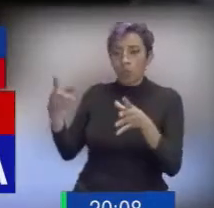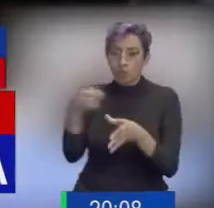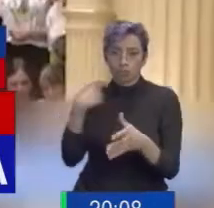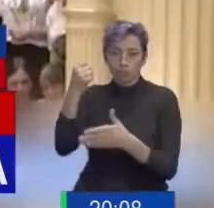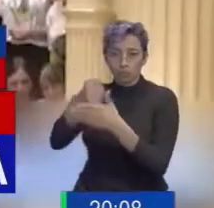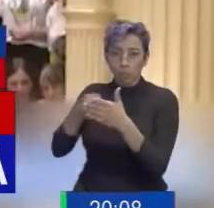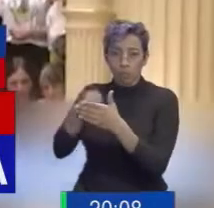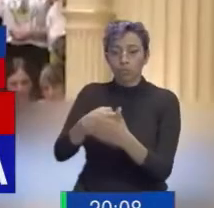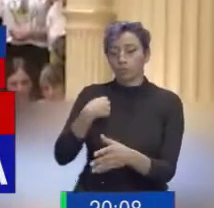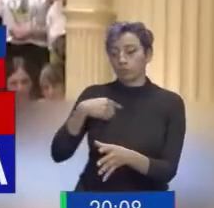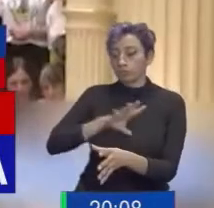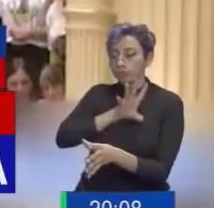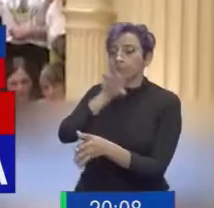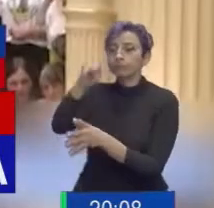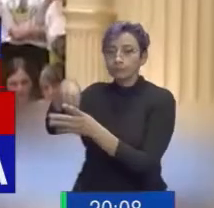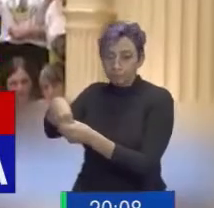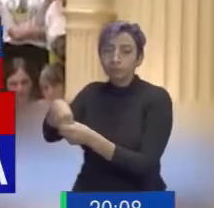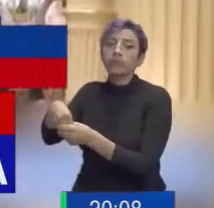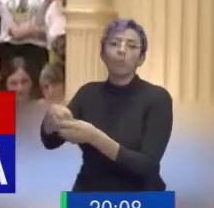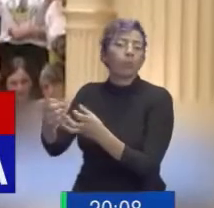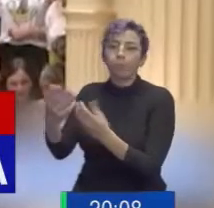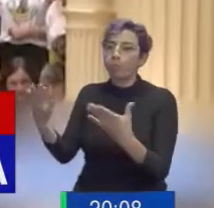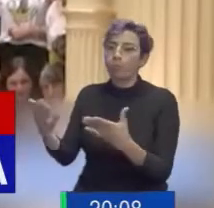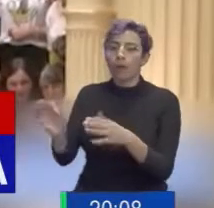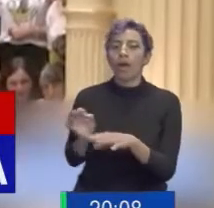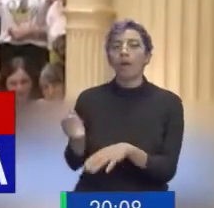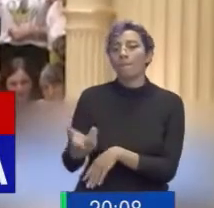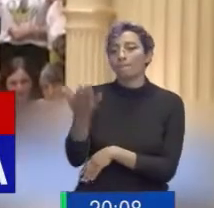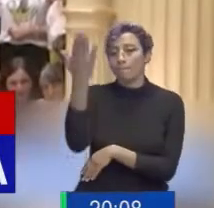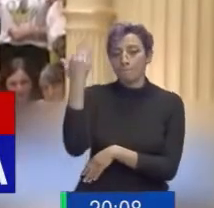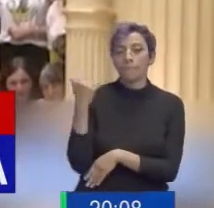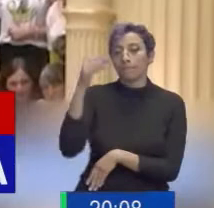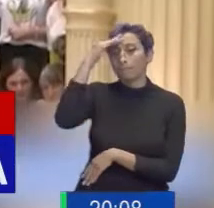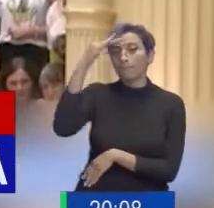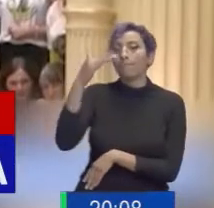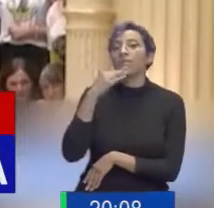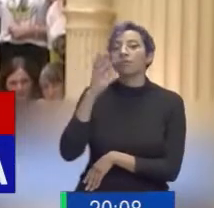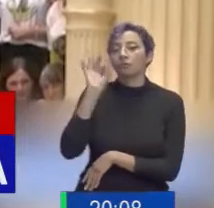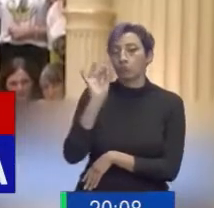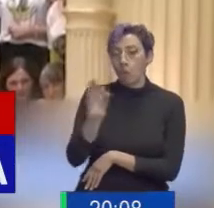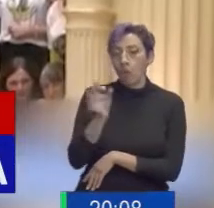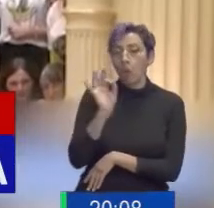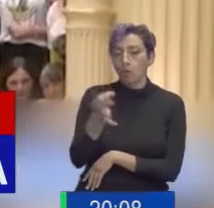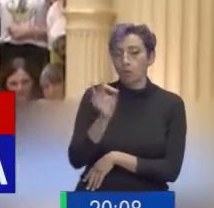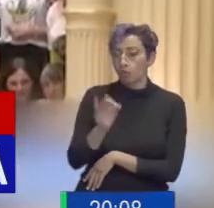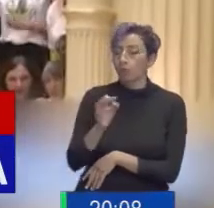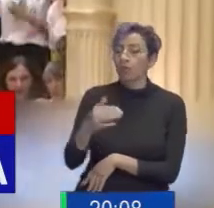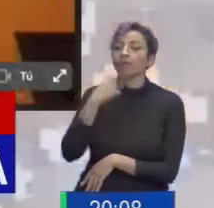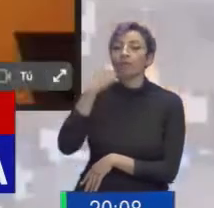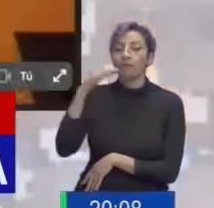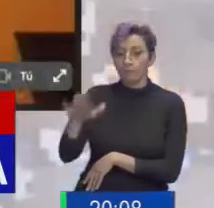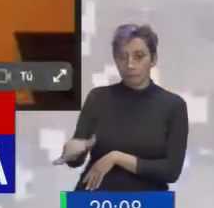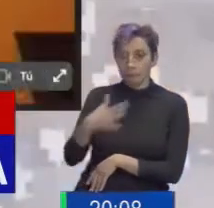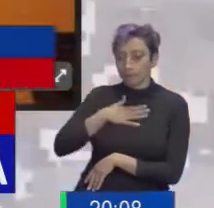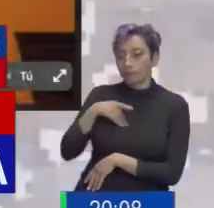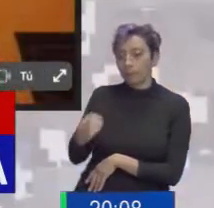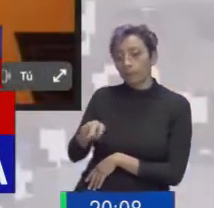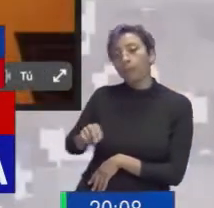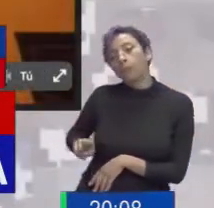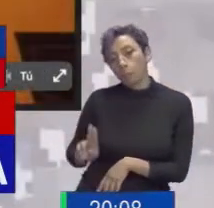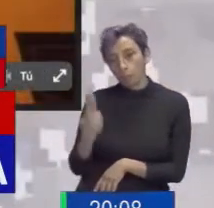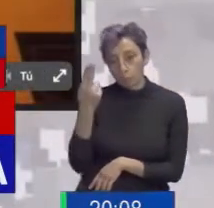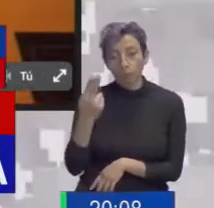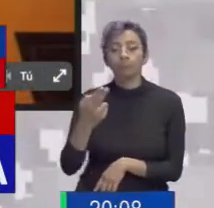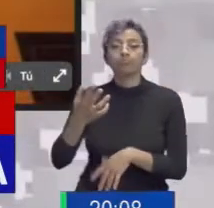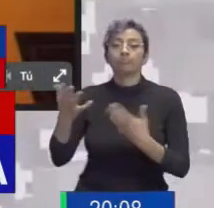después falleció Ren en octubre del año pasado. Y, bueno, en ese momento estaba teniendo la media sanción en diputados